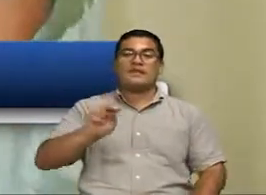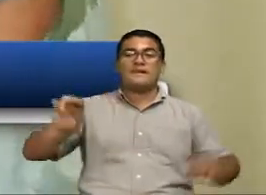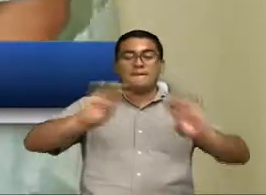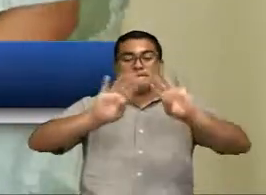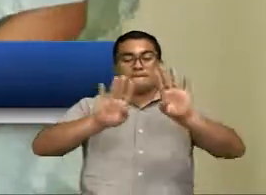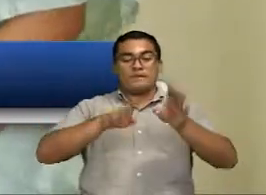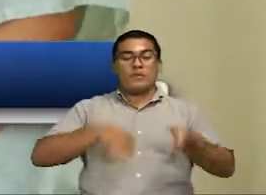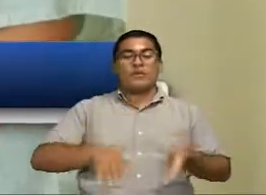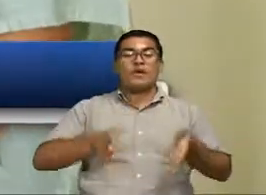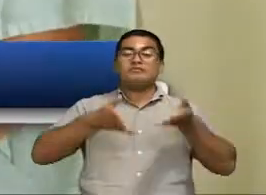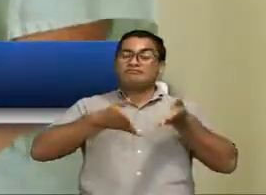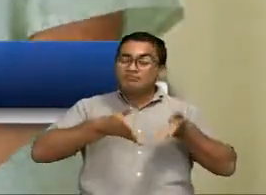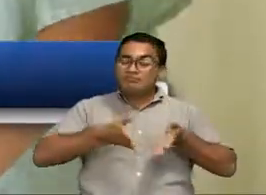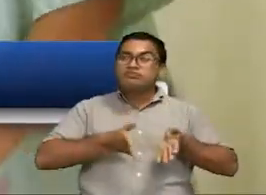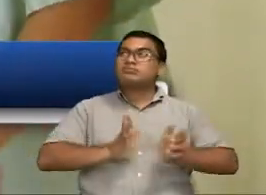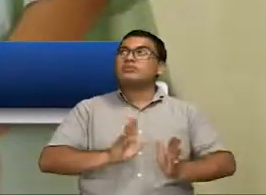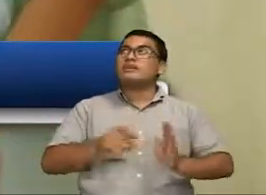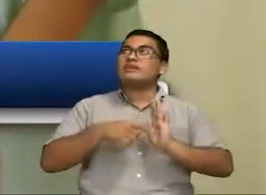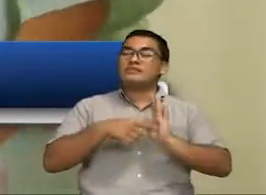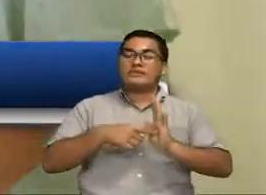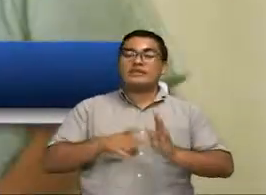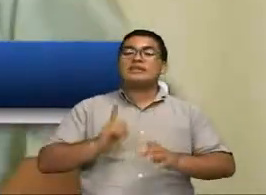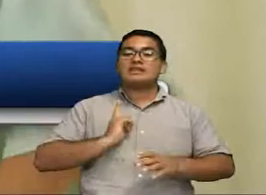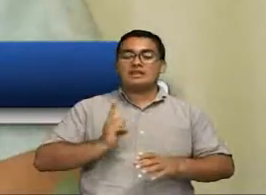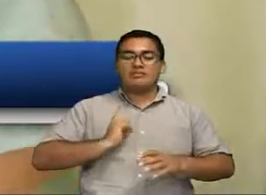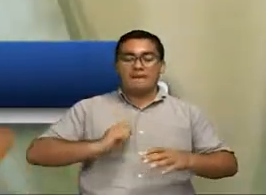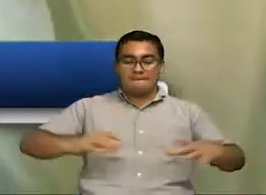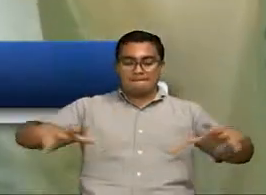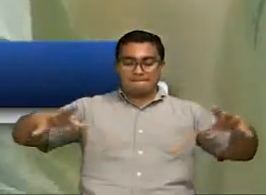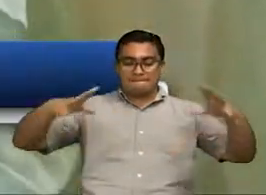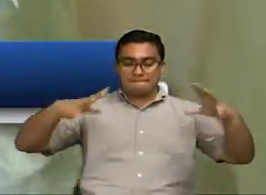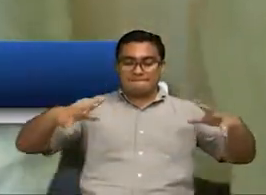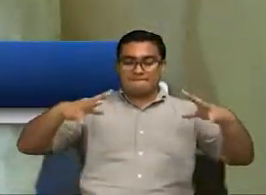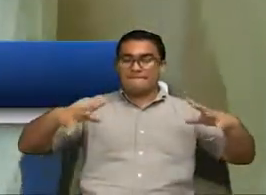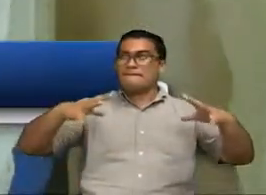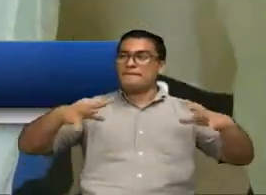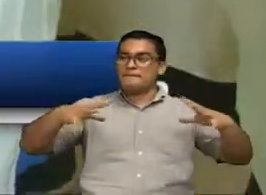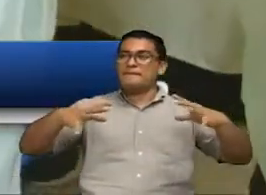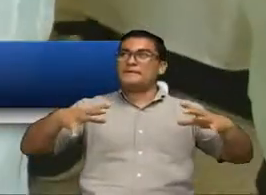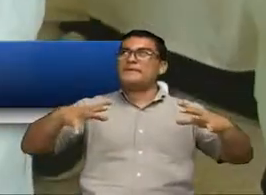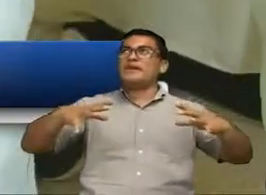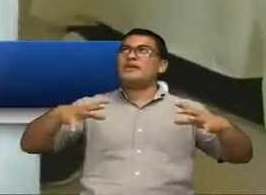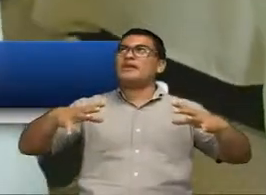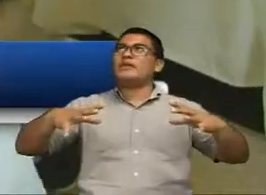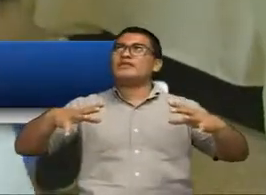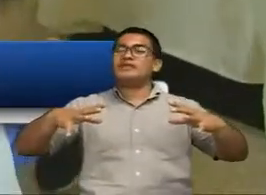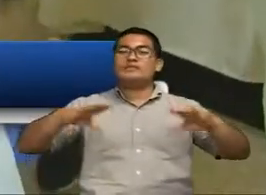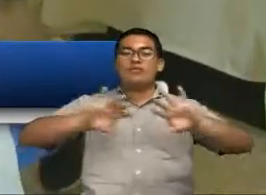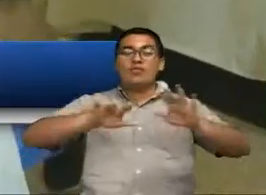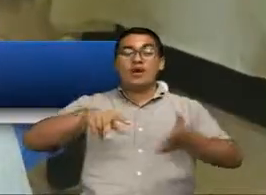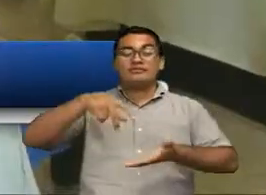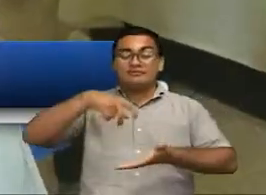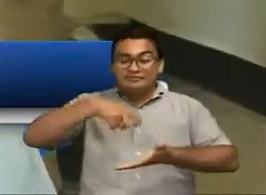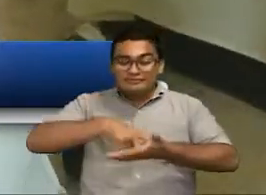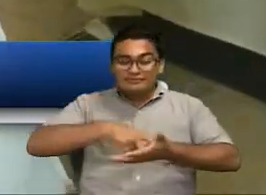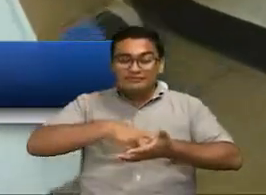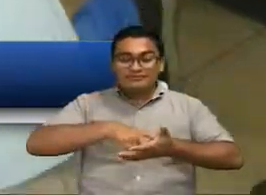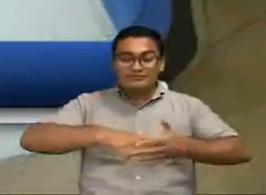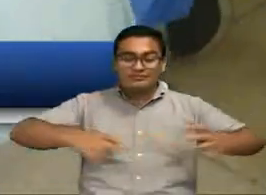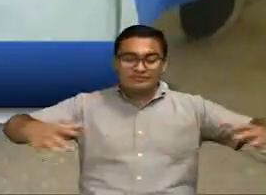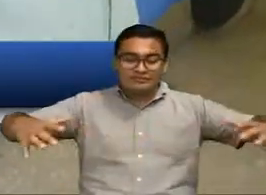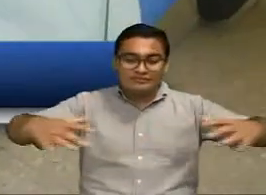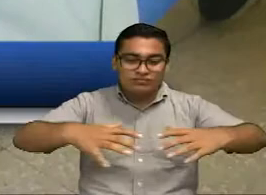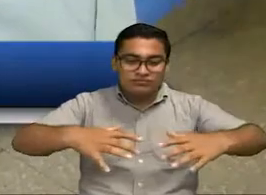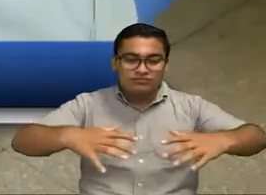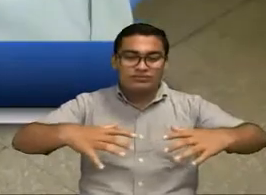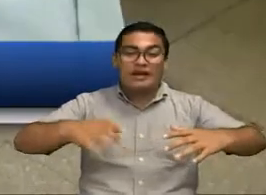de parto, tenemos este tipo de pelota, que ellas están en cuclilla, ella se recuesta, eso